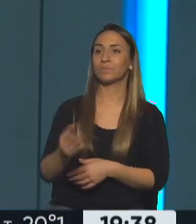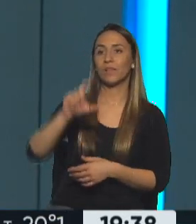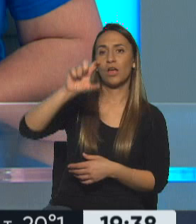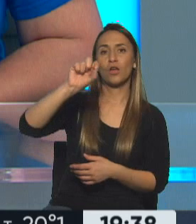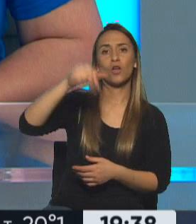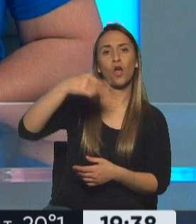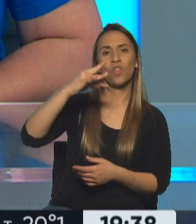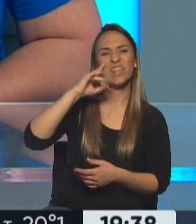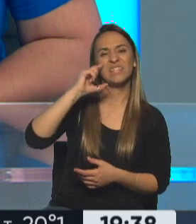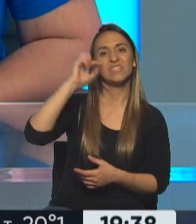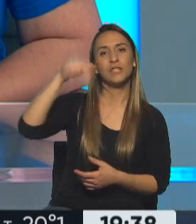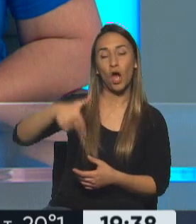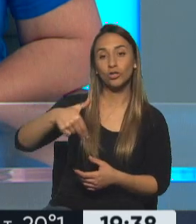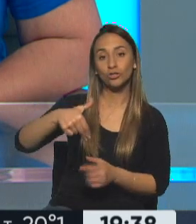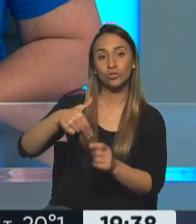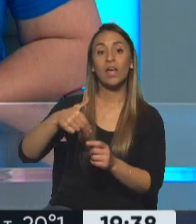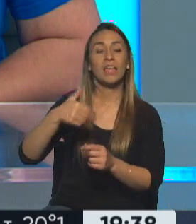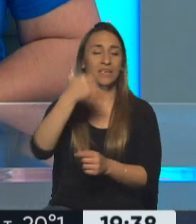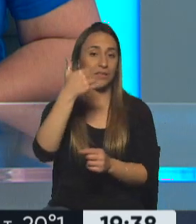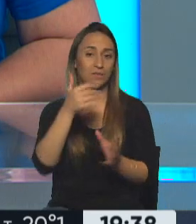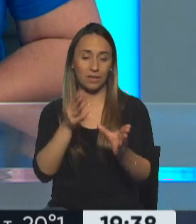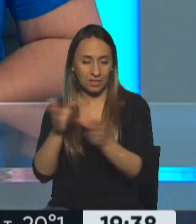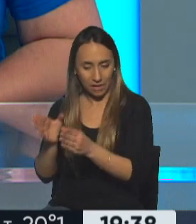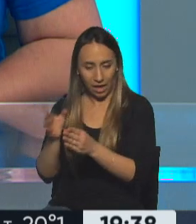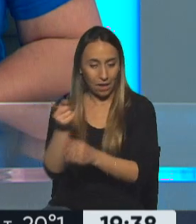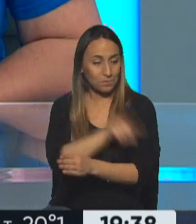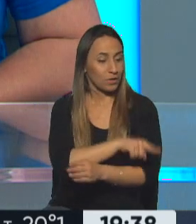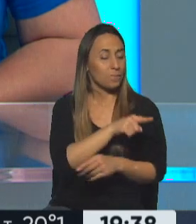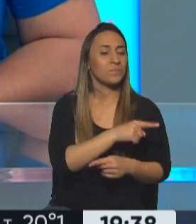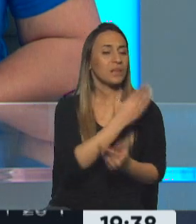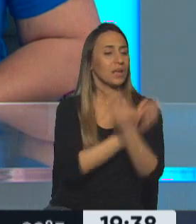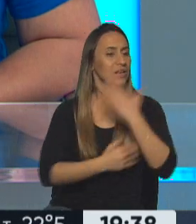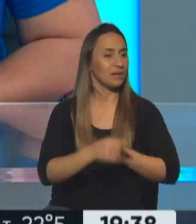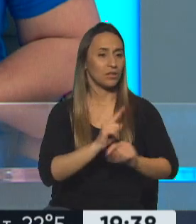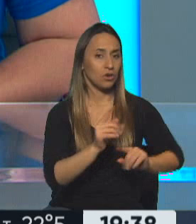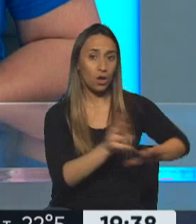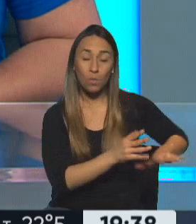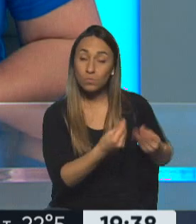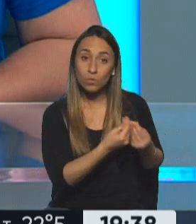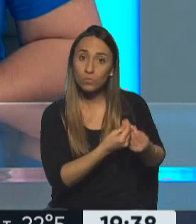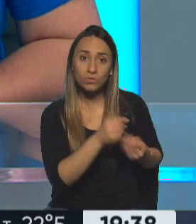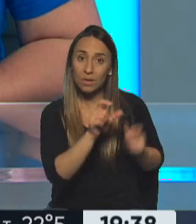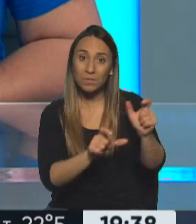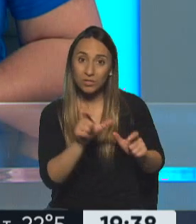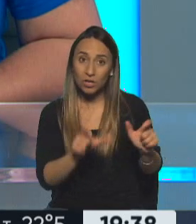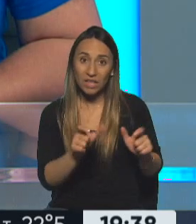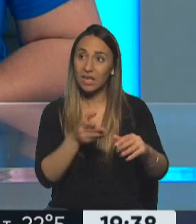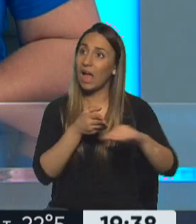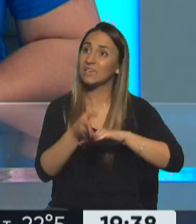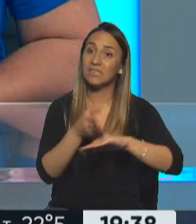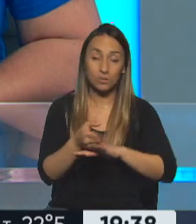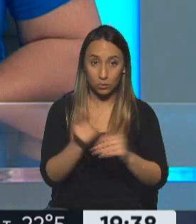corremos y hablamos de neurodiversidad y no discapacidad, estamos dejando a un montón de argentinos sin acceso a la salud de